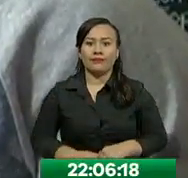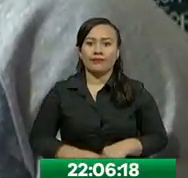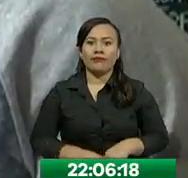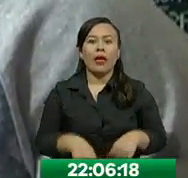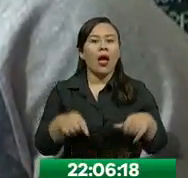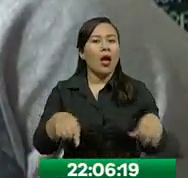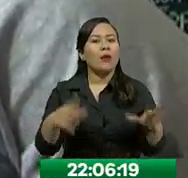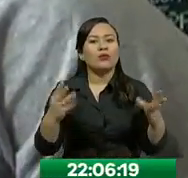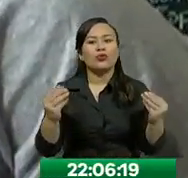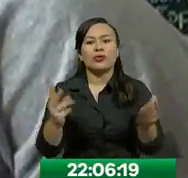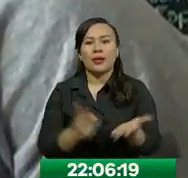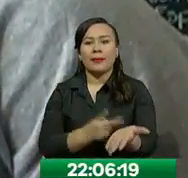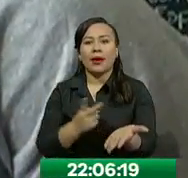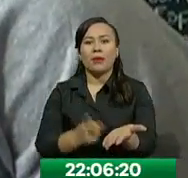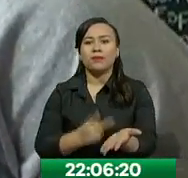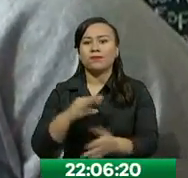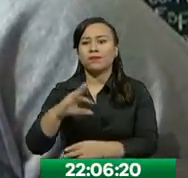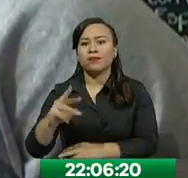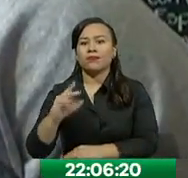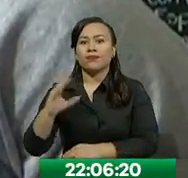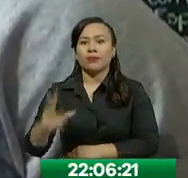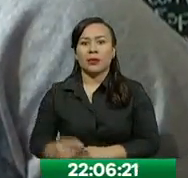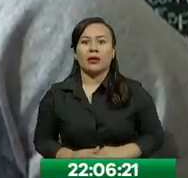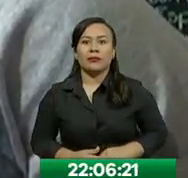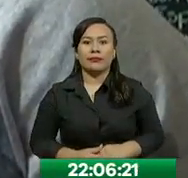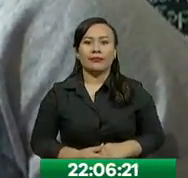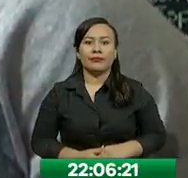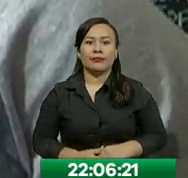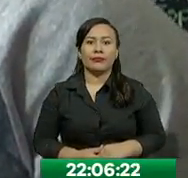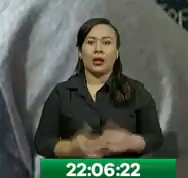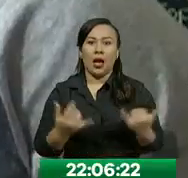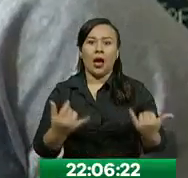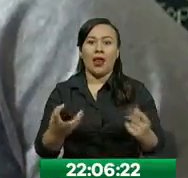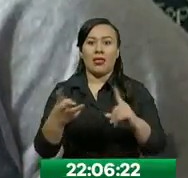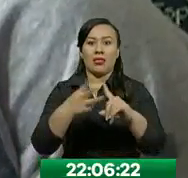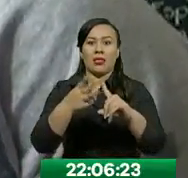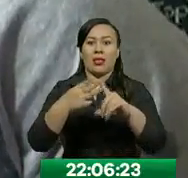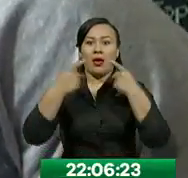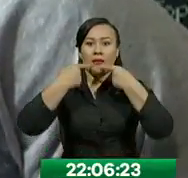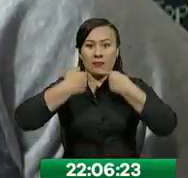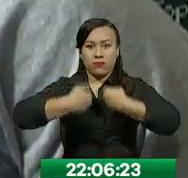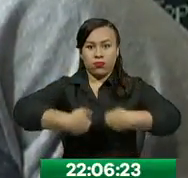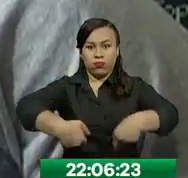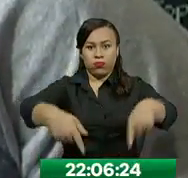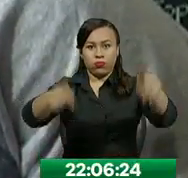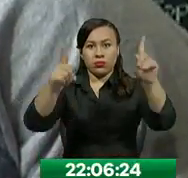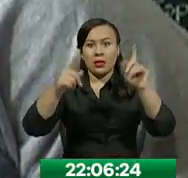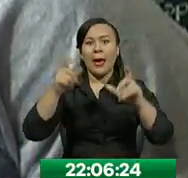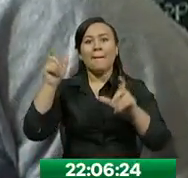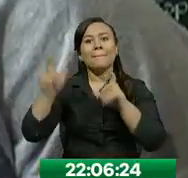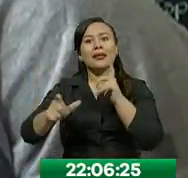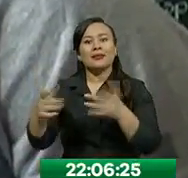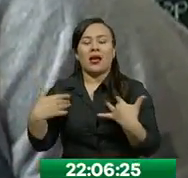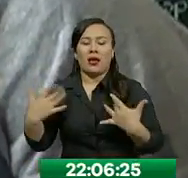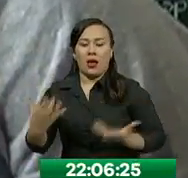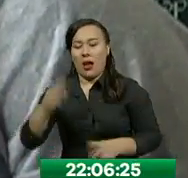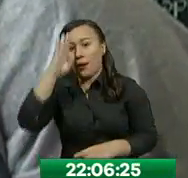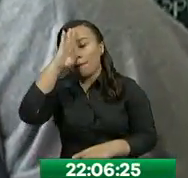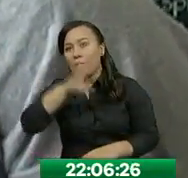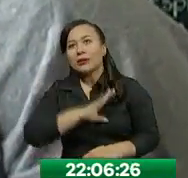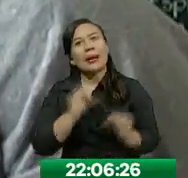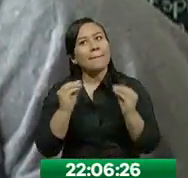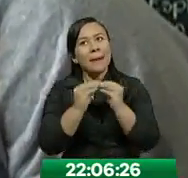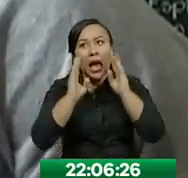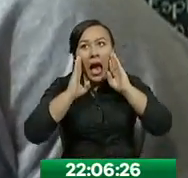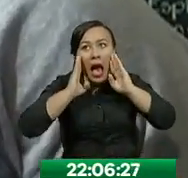algunas veces, sino que ya ahora pues ya se ha hecho más público por las redes sociales, porque la gente quiere que a través de las redes ya se haga un